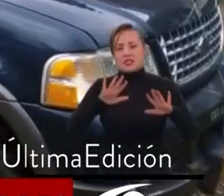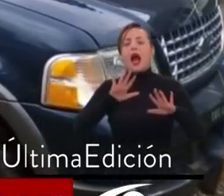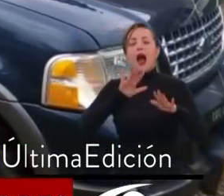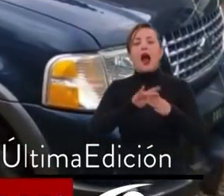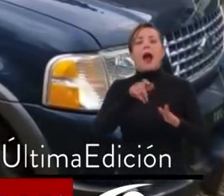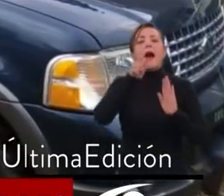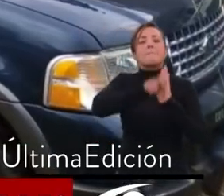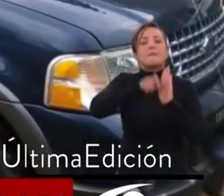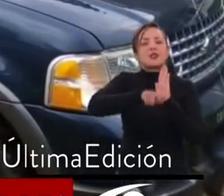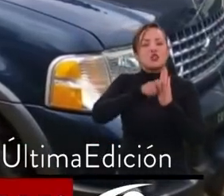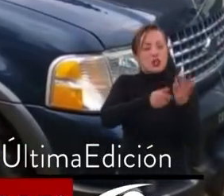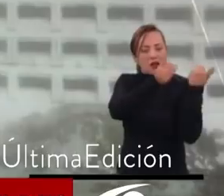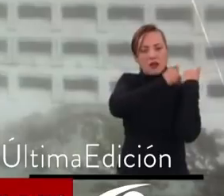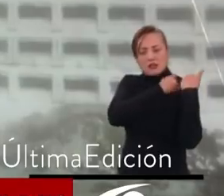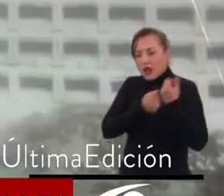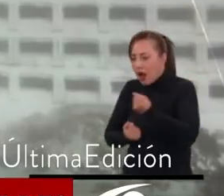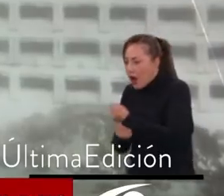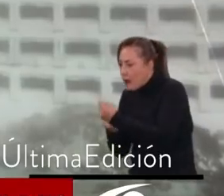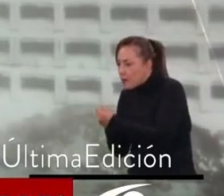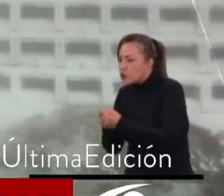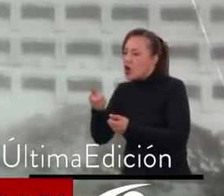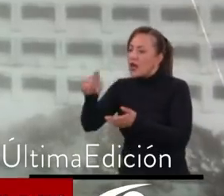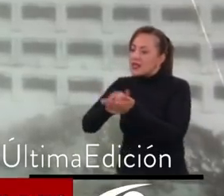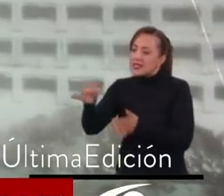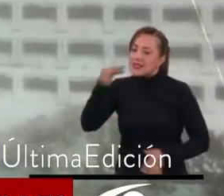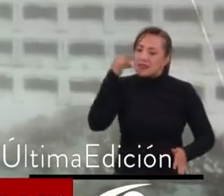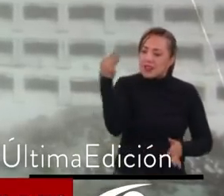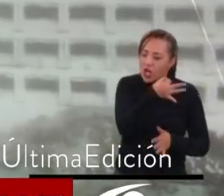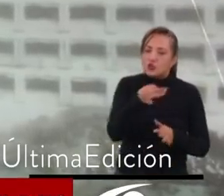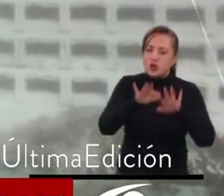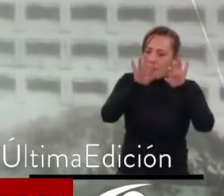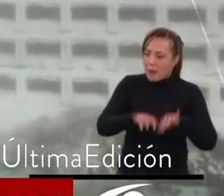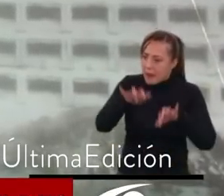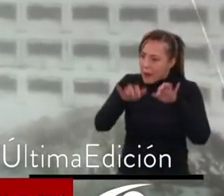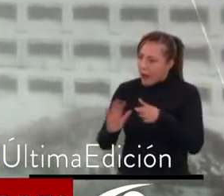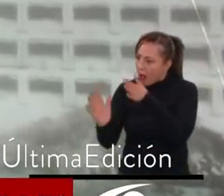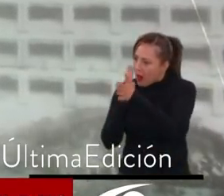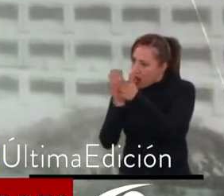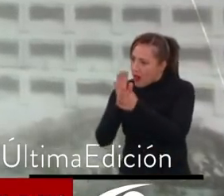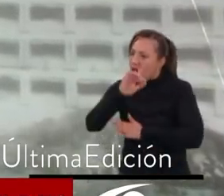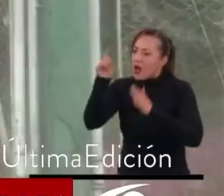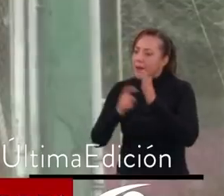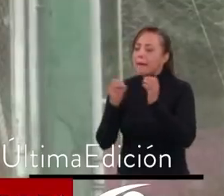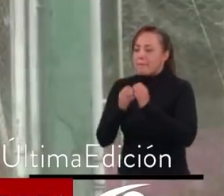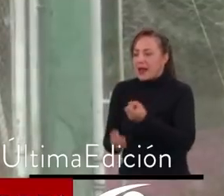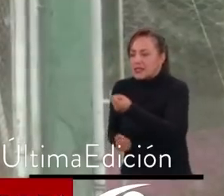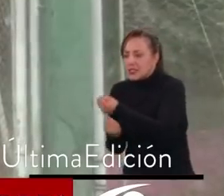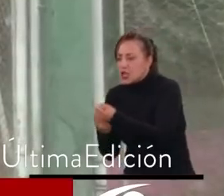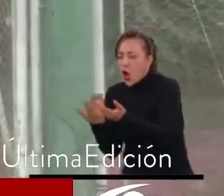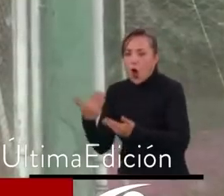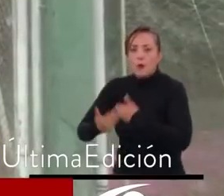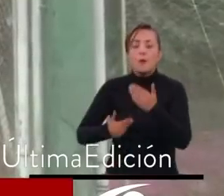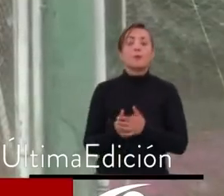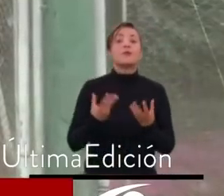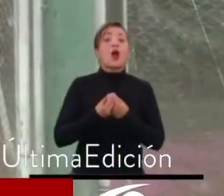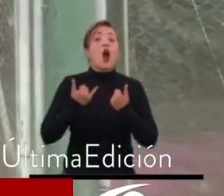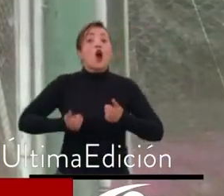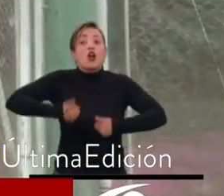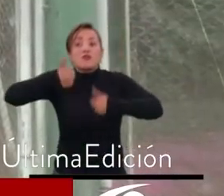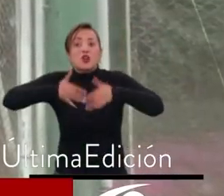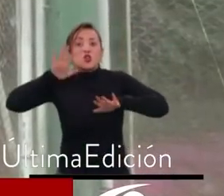el día de ayer, recepcionando la declaración y brindando todas las ayudas necesarias. Las autoridades judiciales